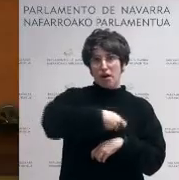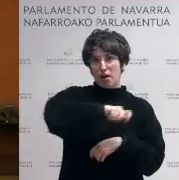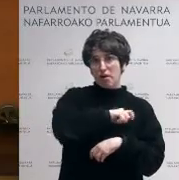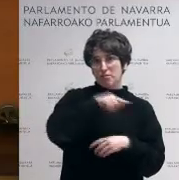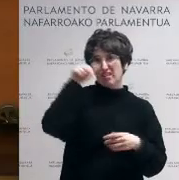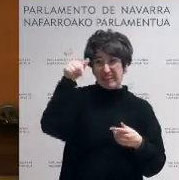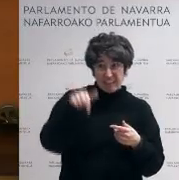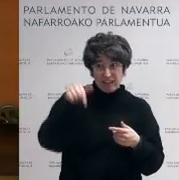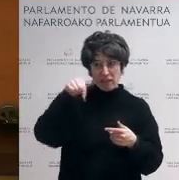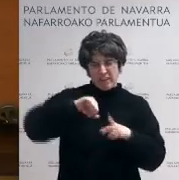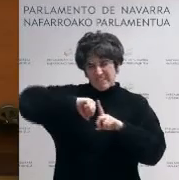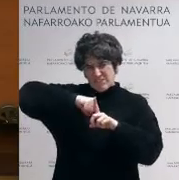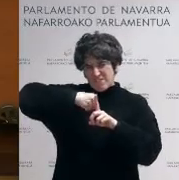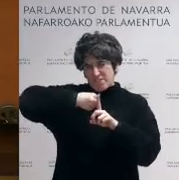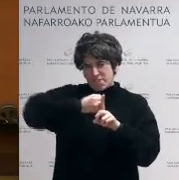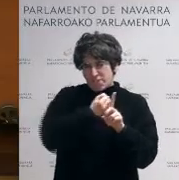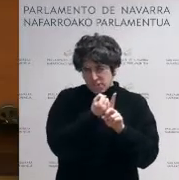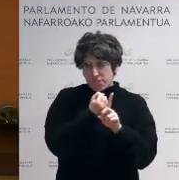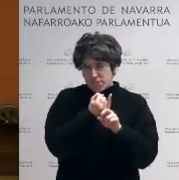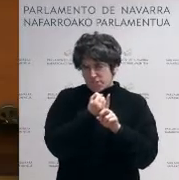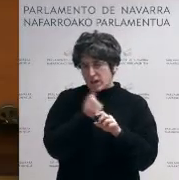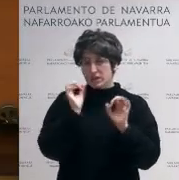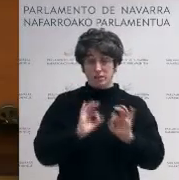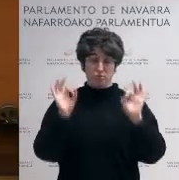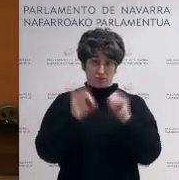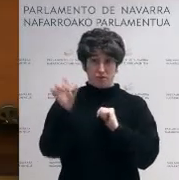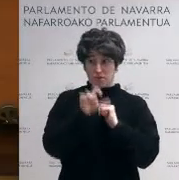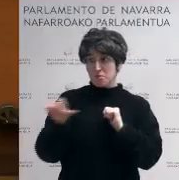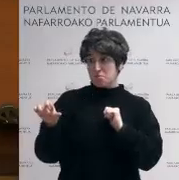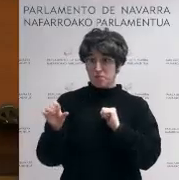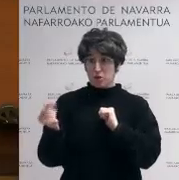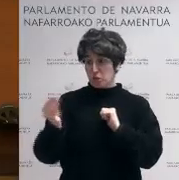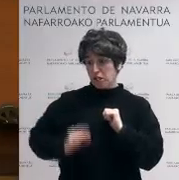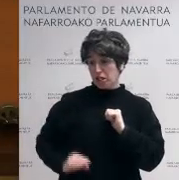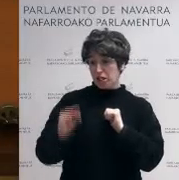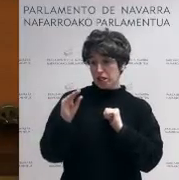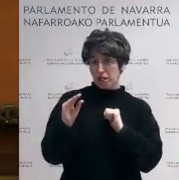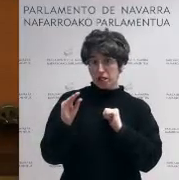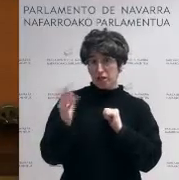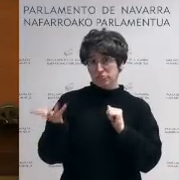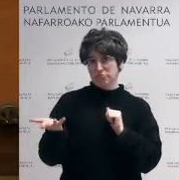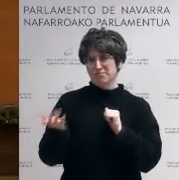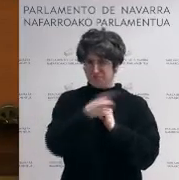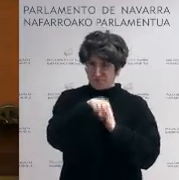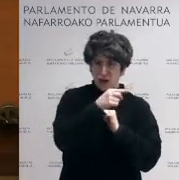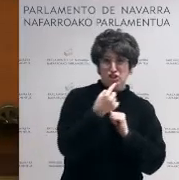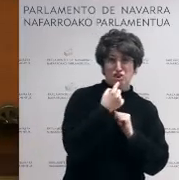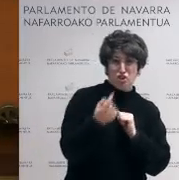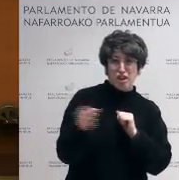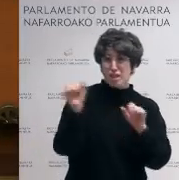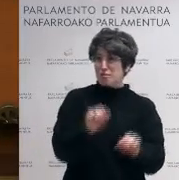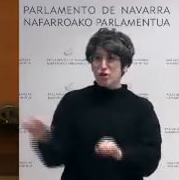más bajas. Más vale que ustedes eran los que de boquilla se preocupaban de los más vulnerables, más vale, de las personas que menos renta tenían en